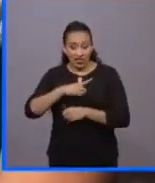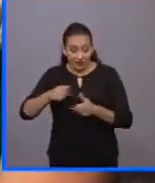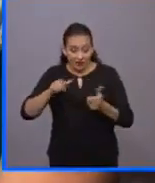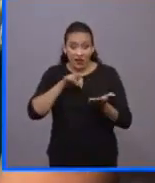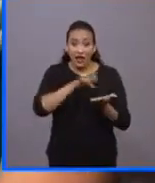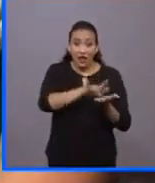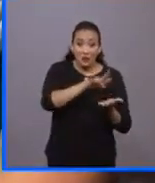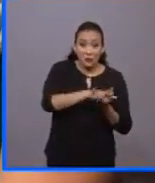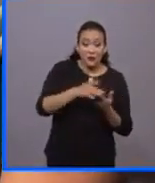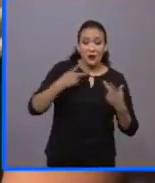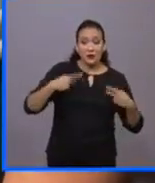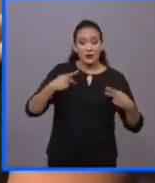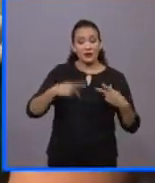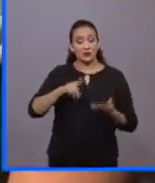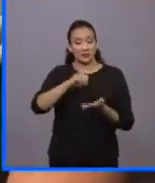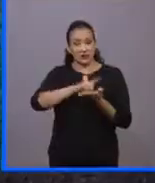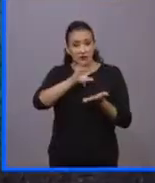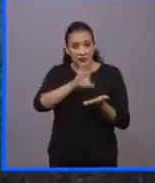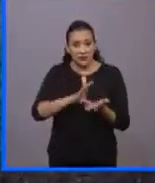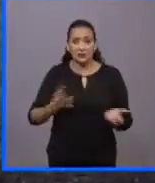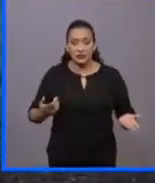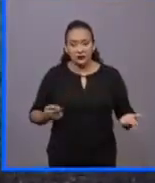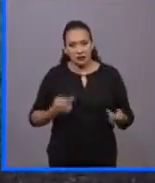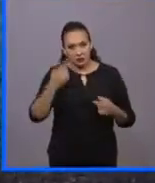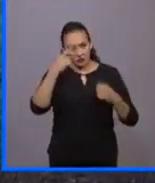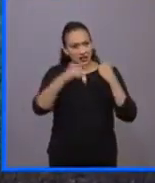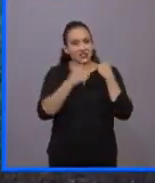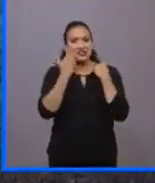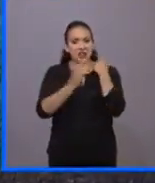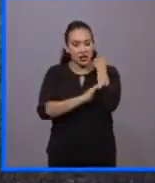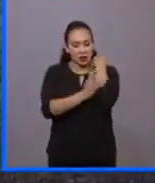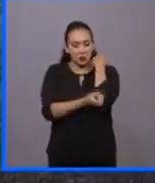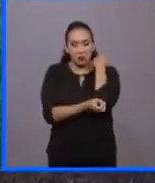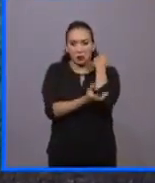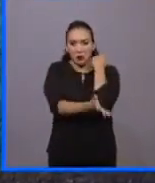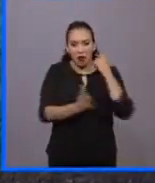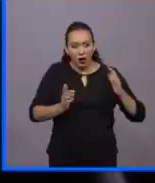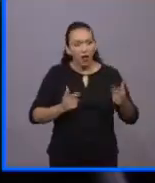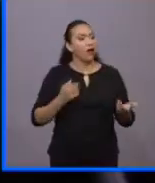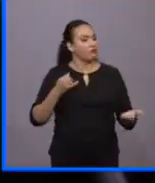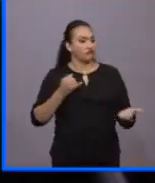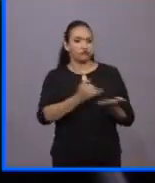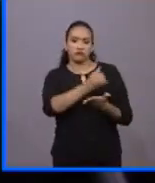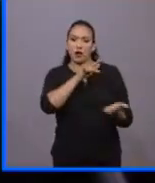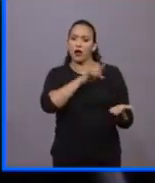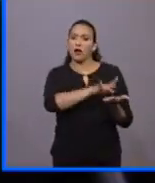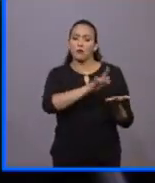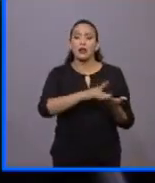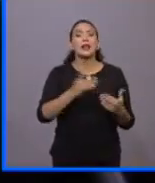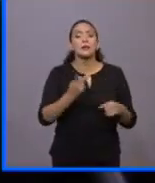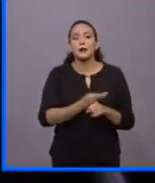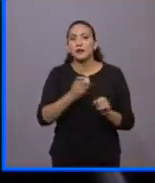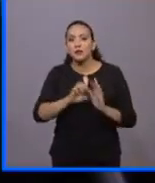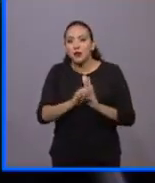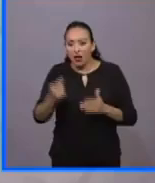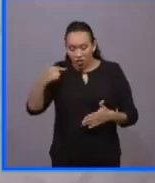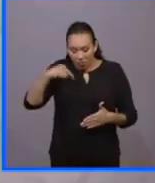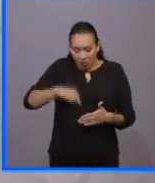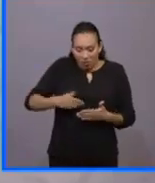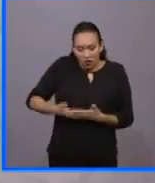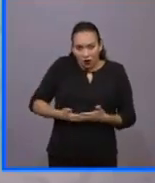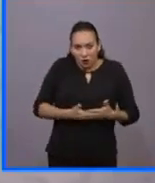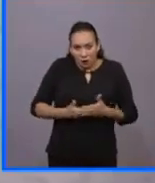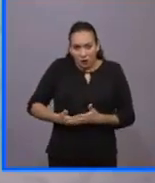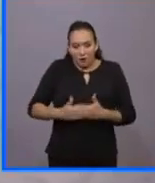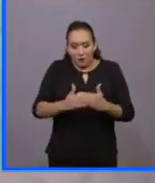los apoyos necesarios para facilitar la expresión de su voluntad en el supuesto de que el producto presente alteraciones genéticas o